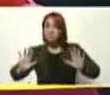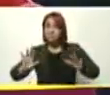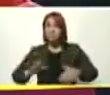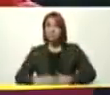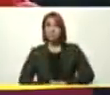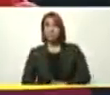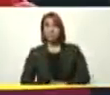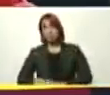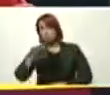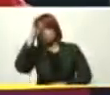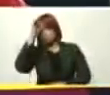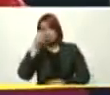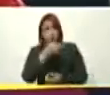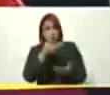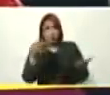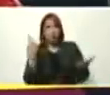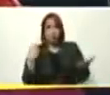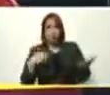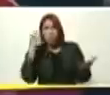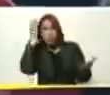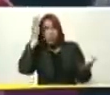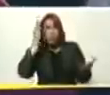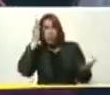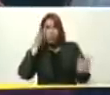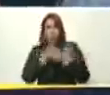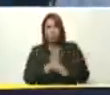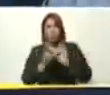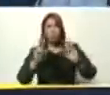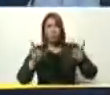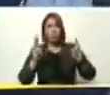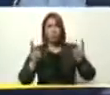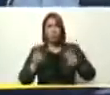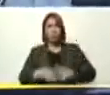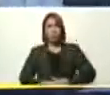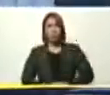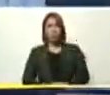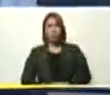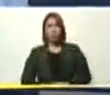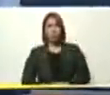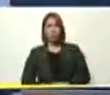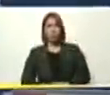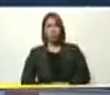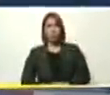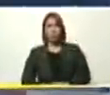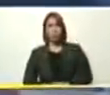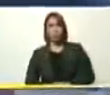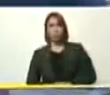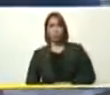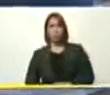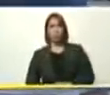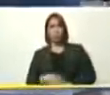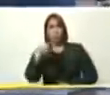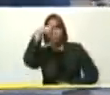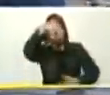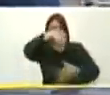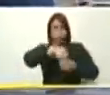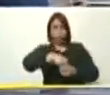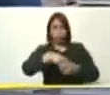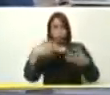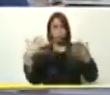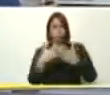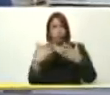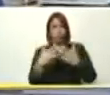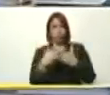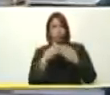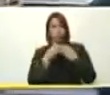No sé si ustedes tenían conciencia de eso. No sé, porque uno a veces se mete en la batalla y como